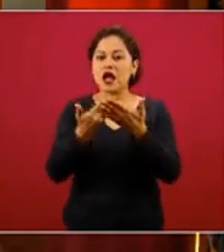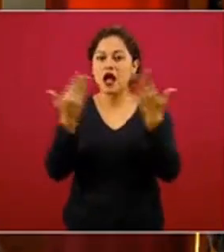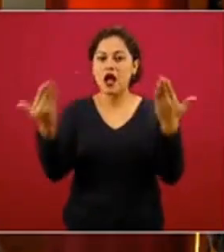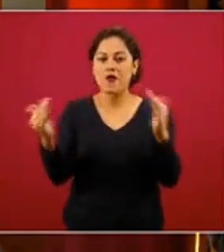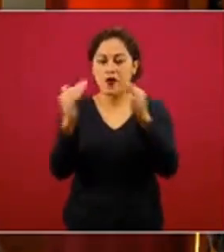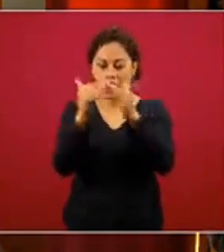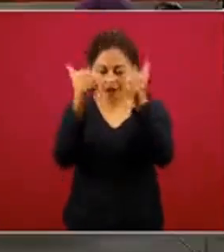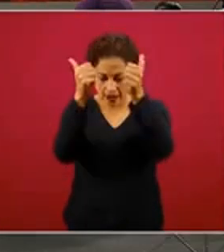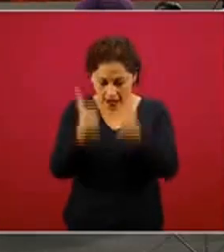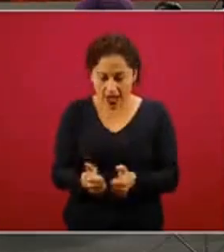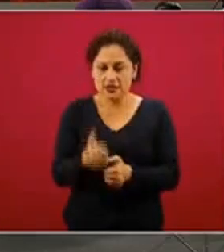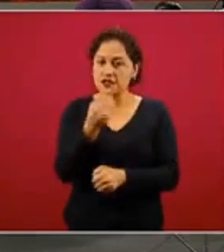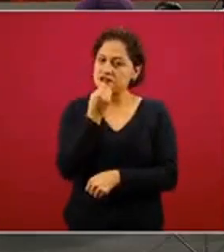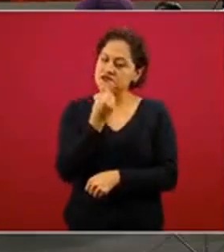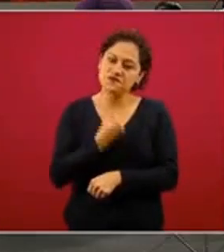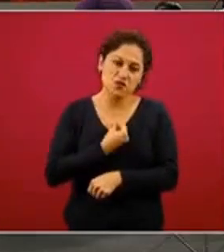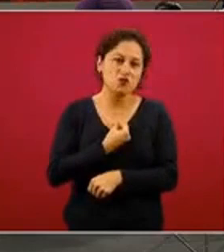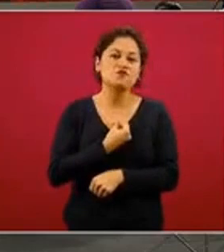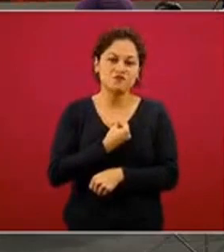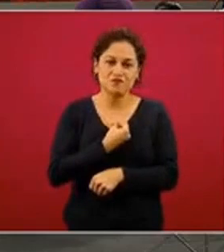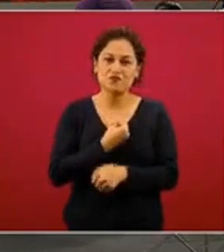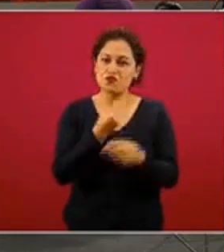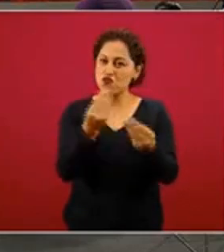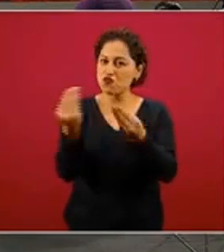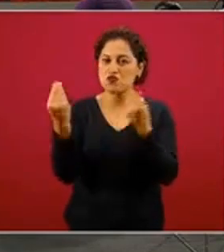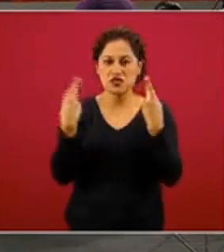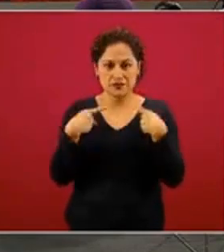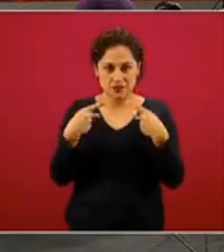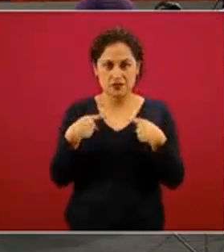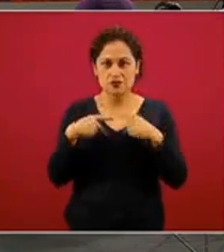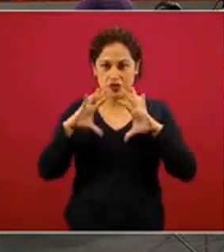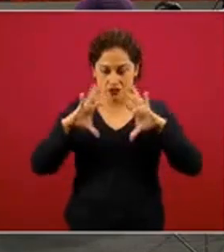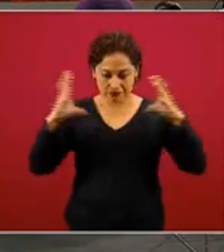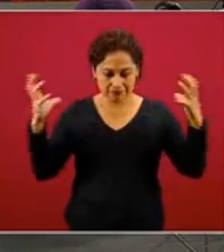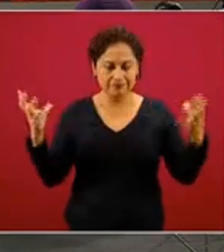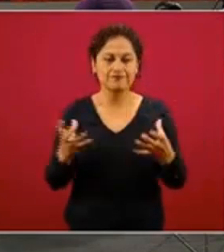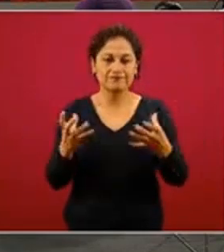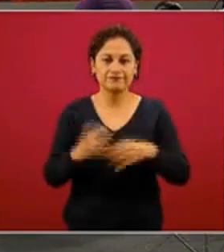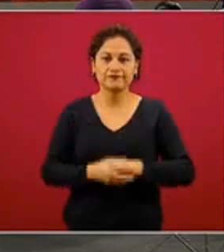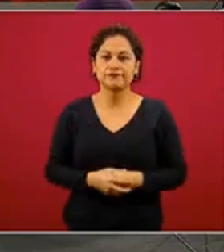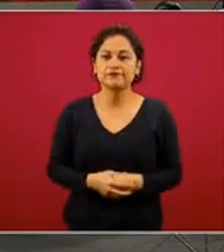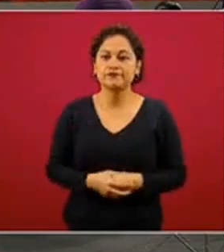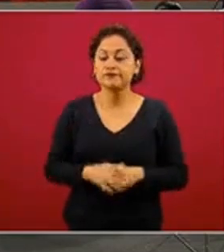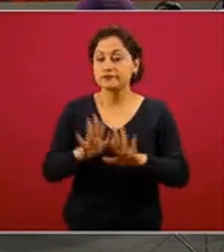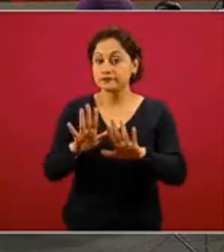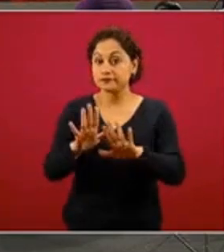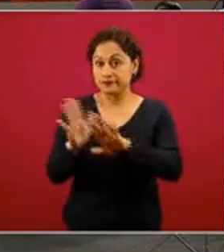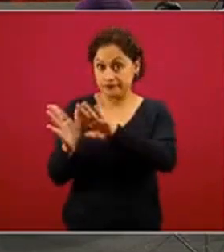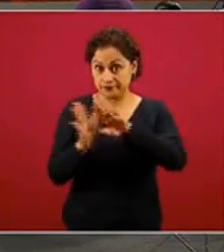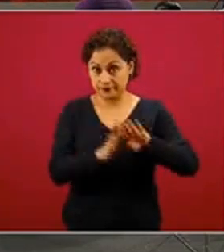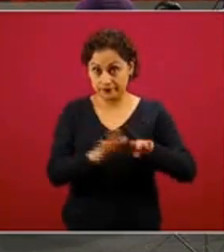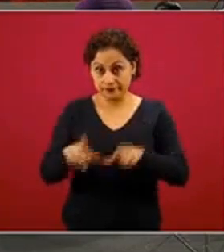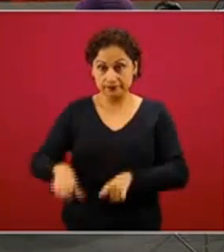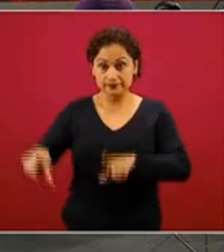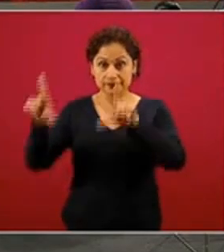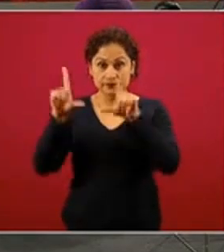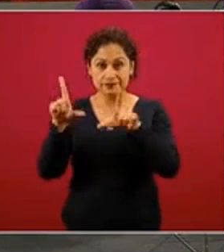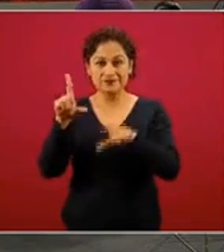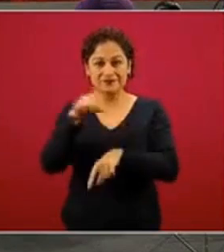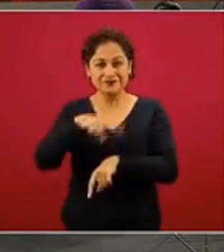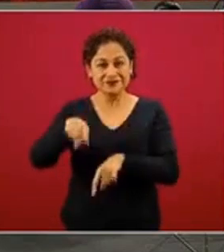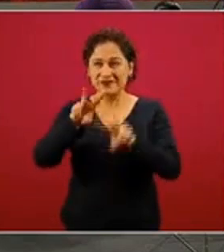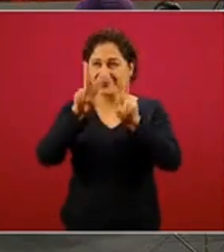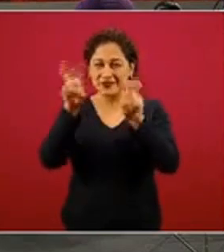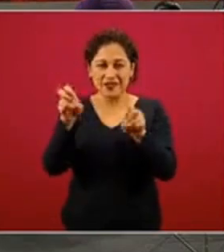millones también de habitantes. La siguiente, por favor. Pero para poder entender esto tenemos